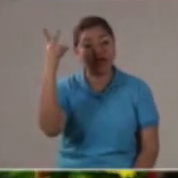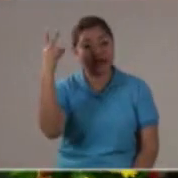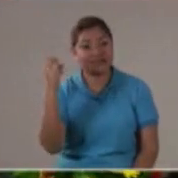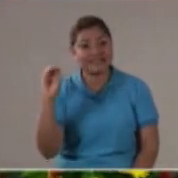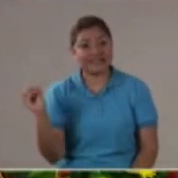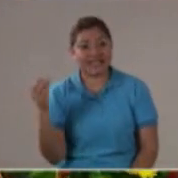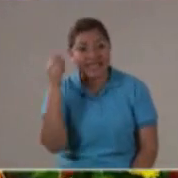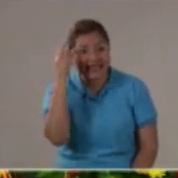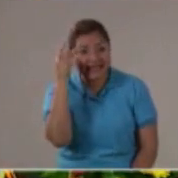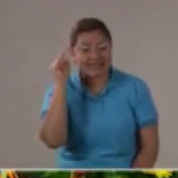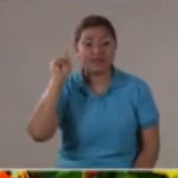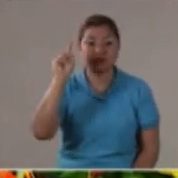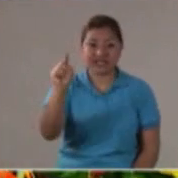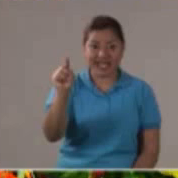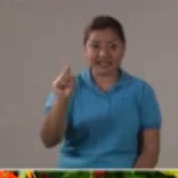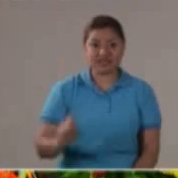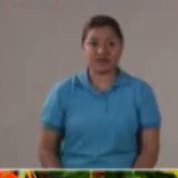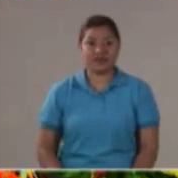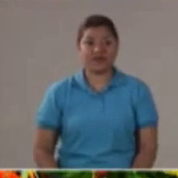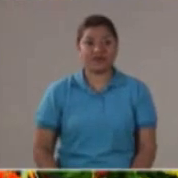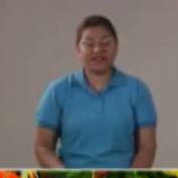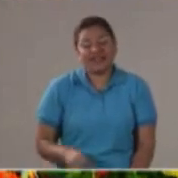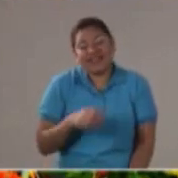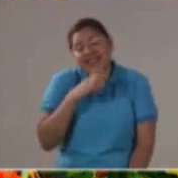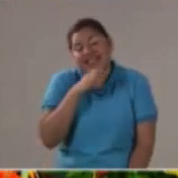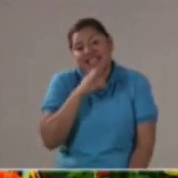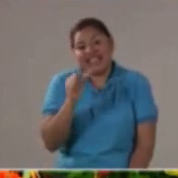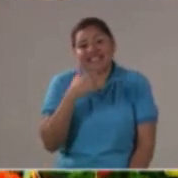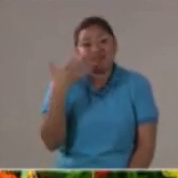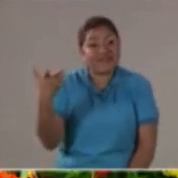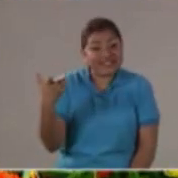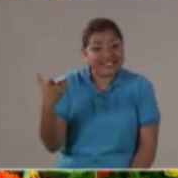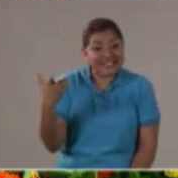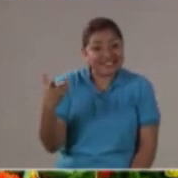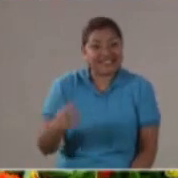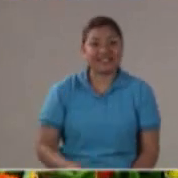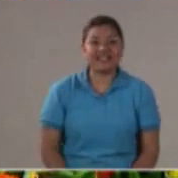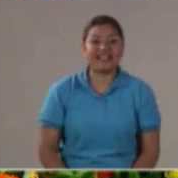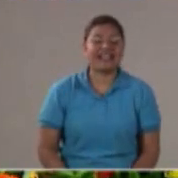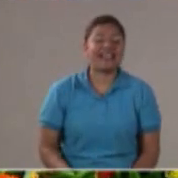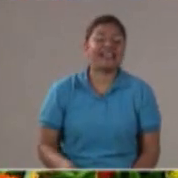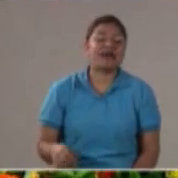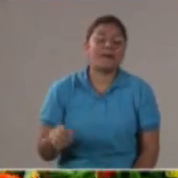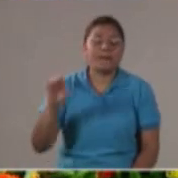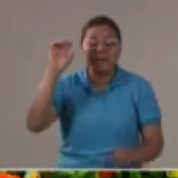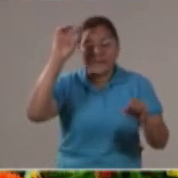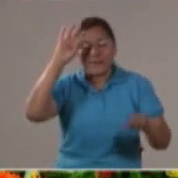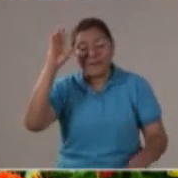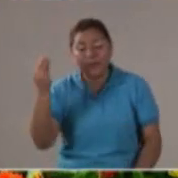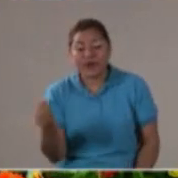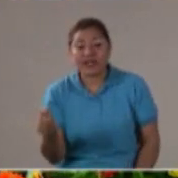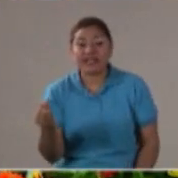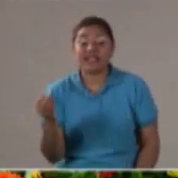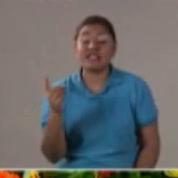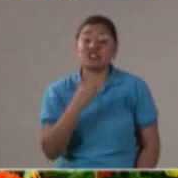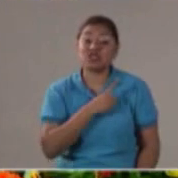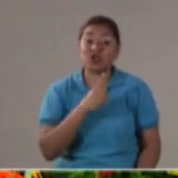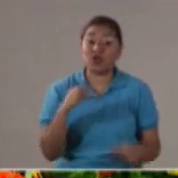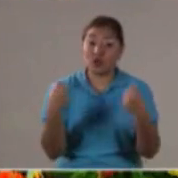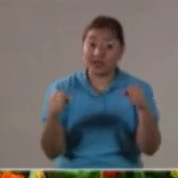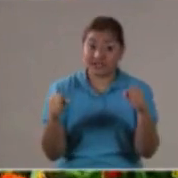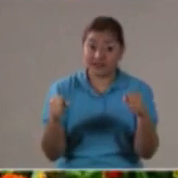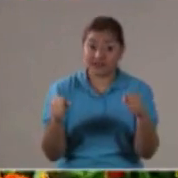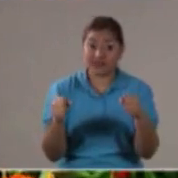nosotros entendimos eso, pues será fácil, porque ya será solo cuestión de que nosotros lo hagamos. Entonces le leí a